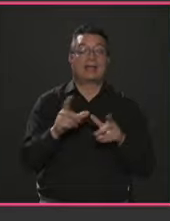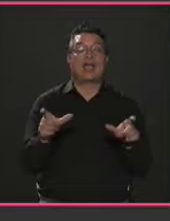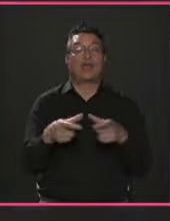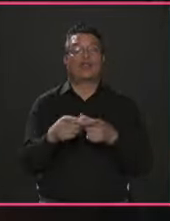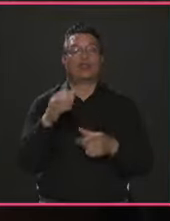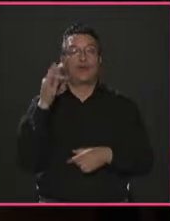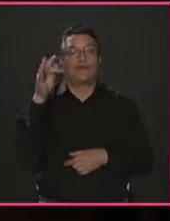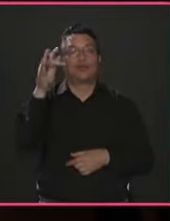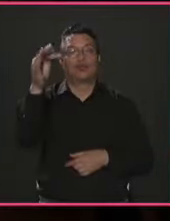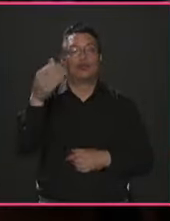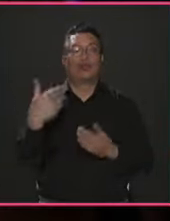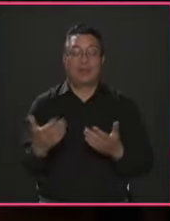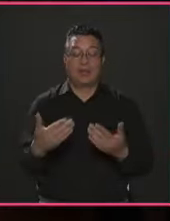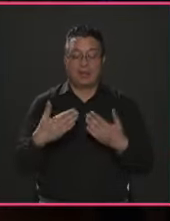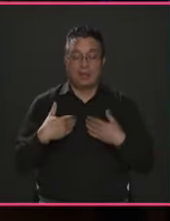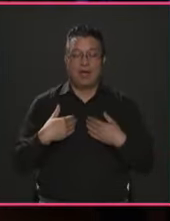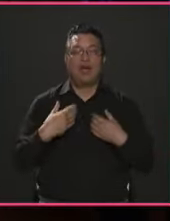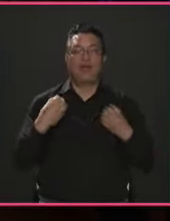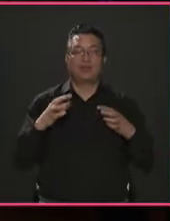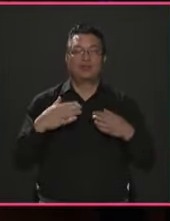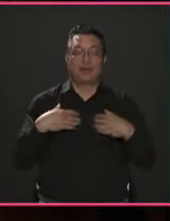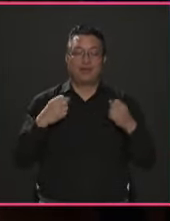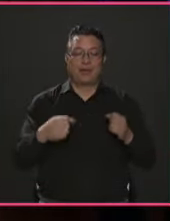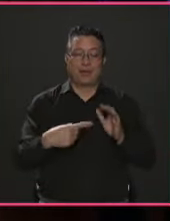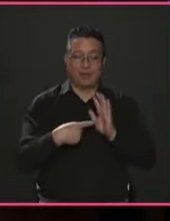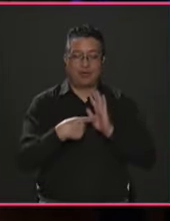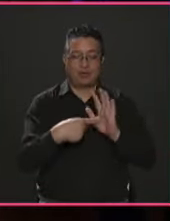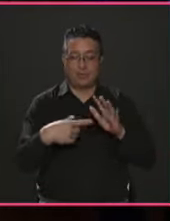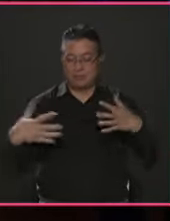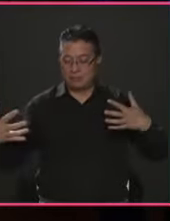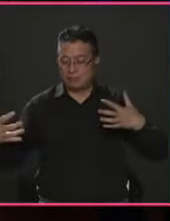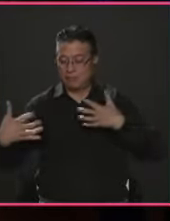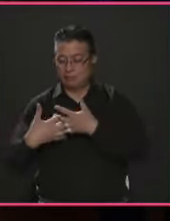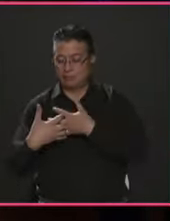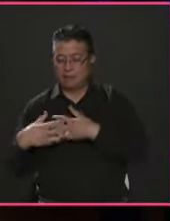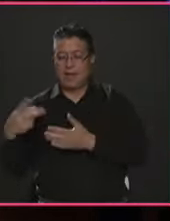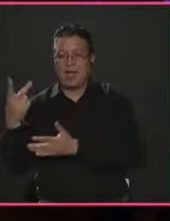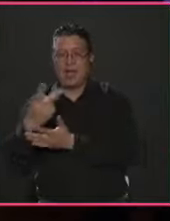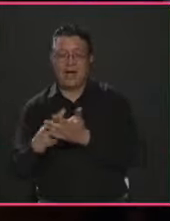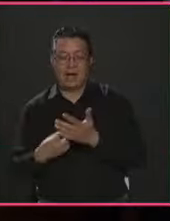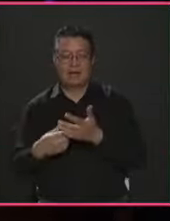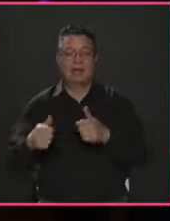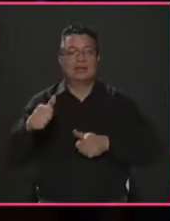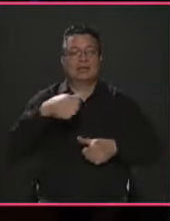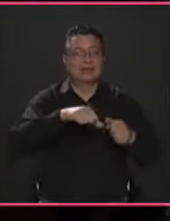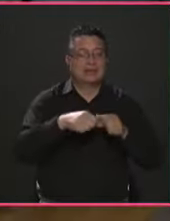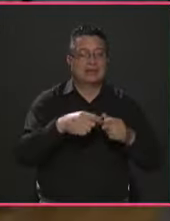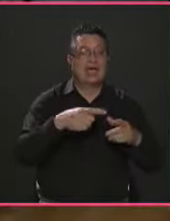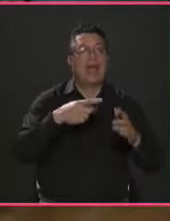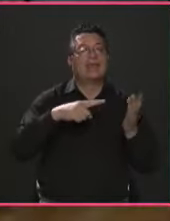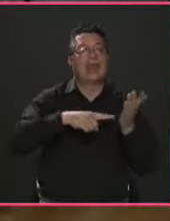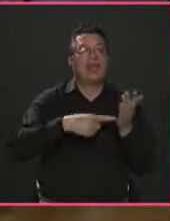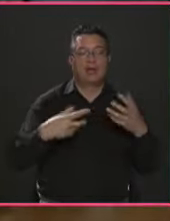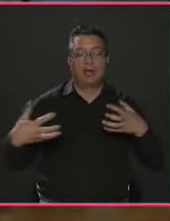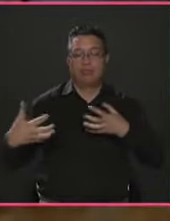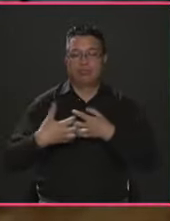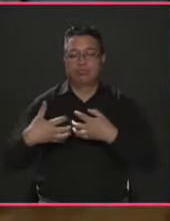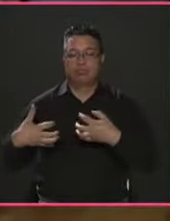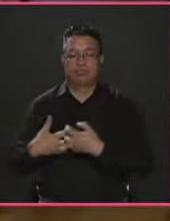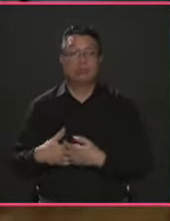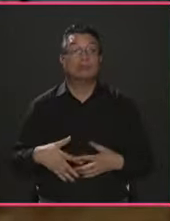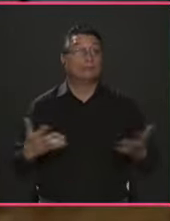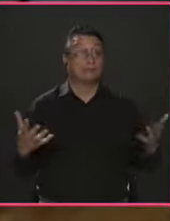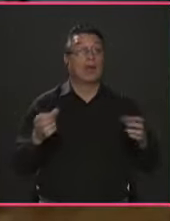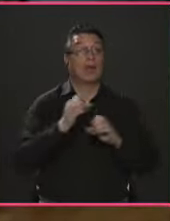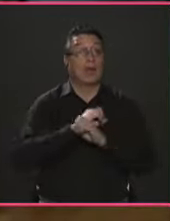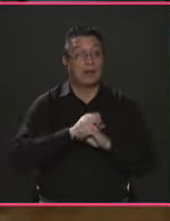por darnos también la oportunidad de mostrar el cruce que hay entre arte ciencia y tecnología muchísimas gracias y nos quedó